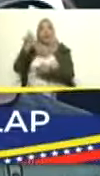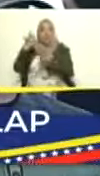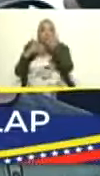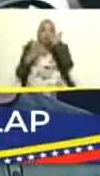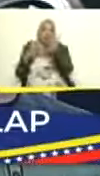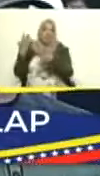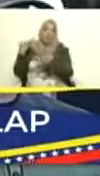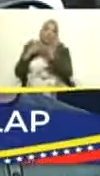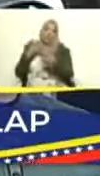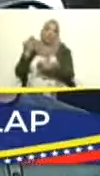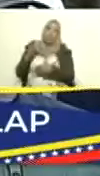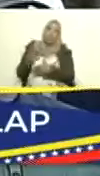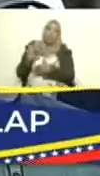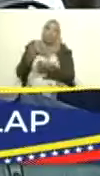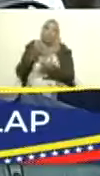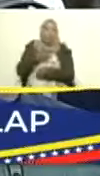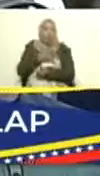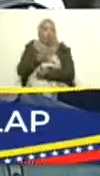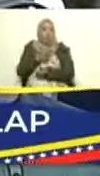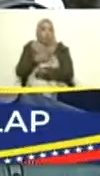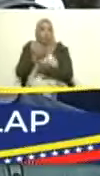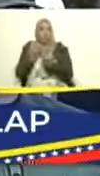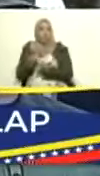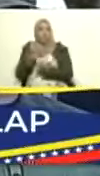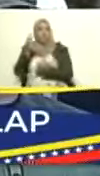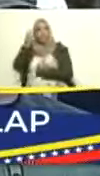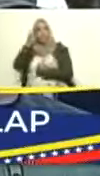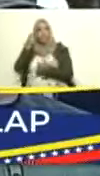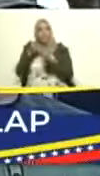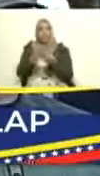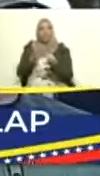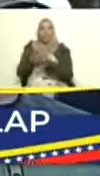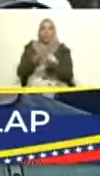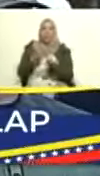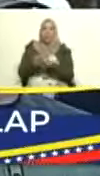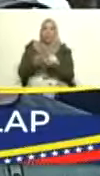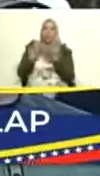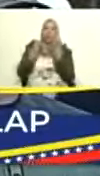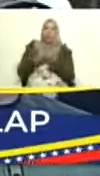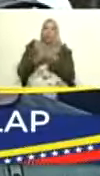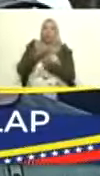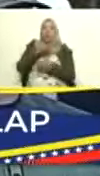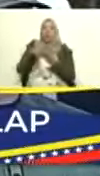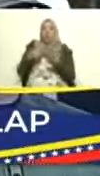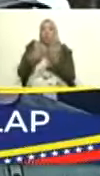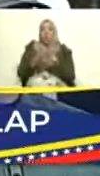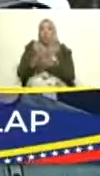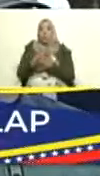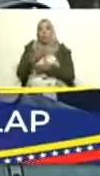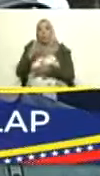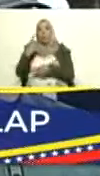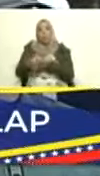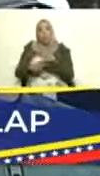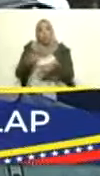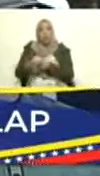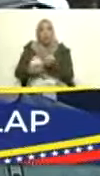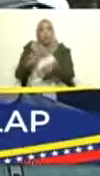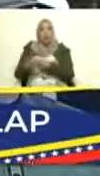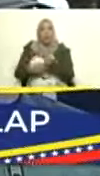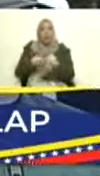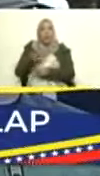que fue un dolor, hoy nosotros celebramos y seguiremos celebrando junto a usted y junto a nuestro proceso